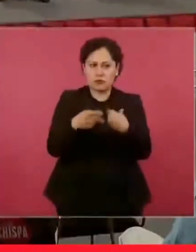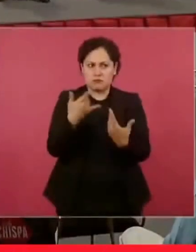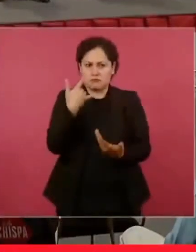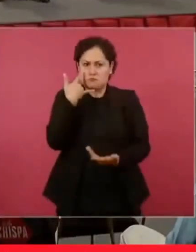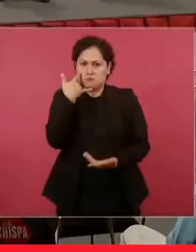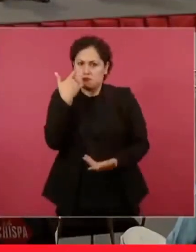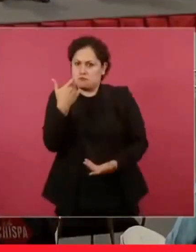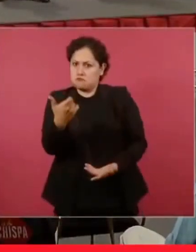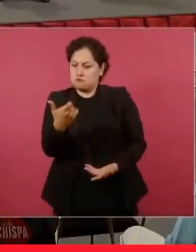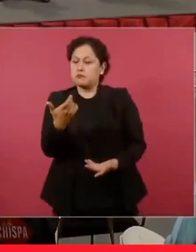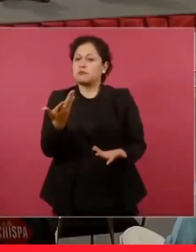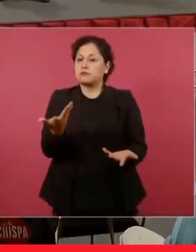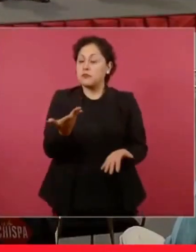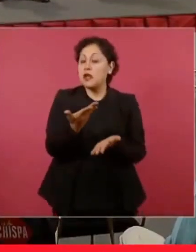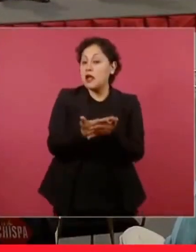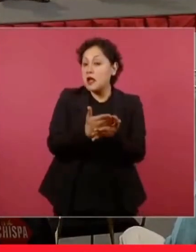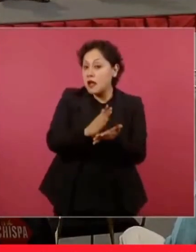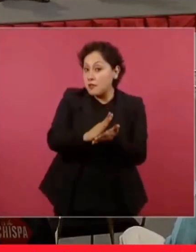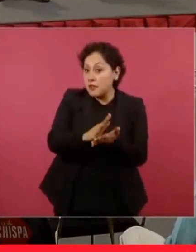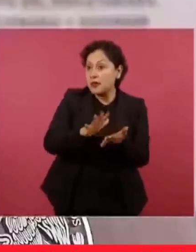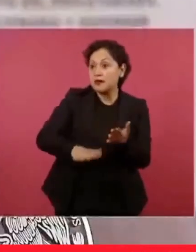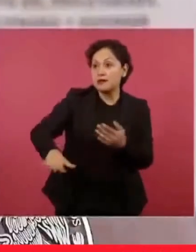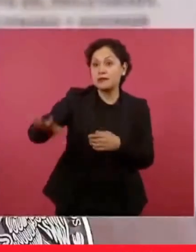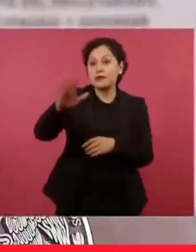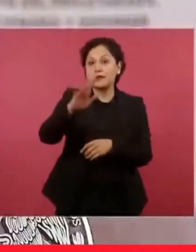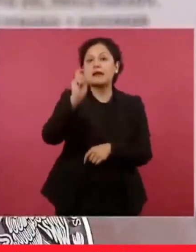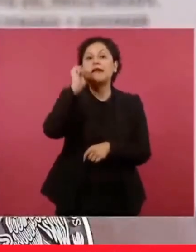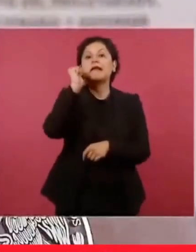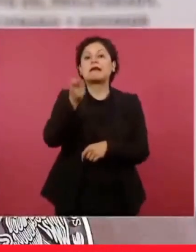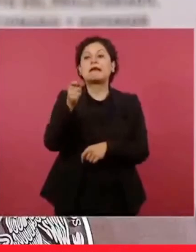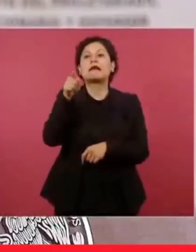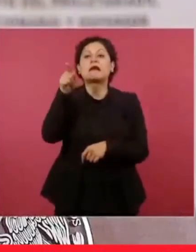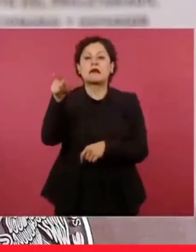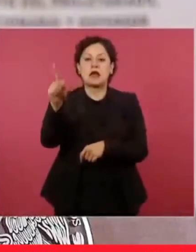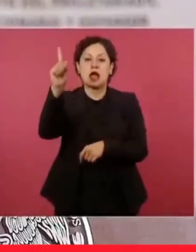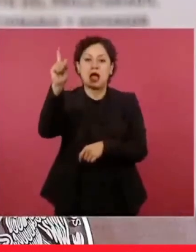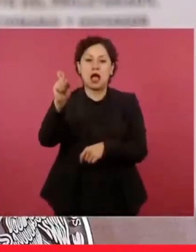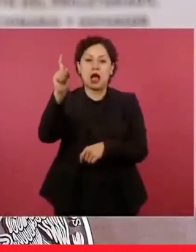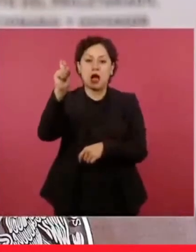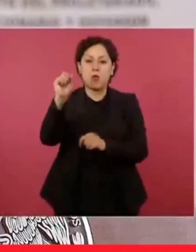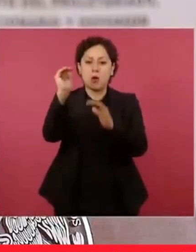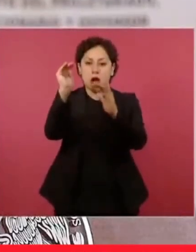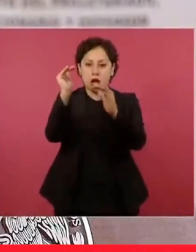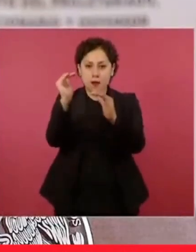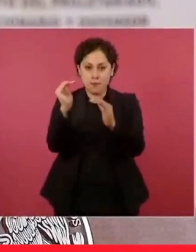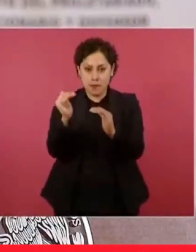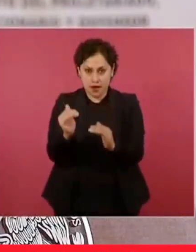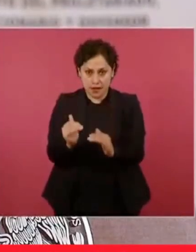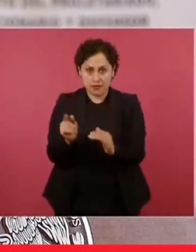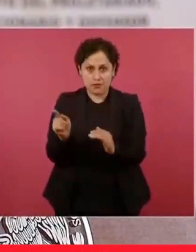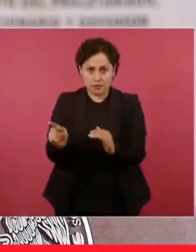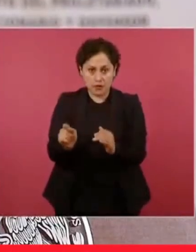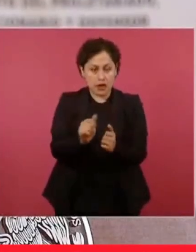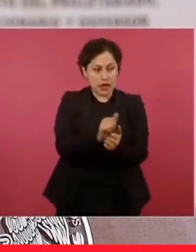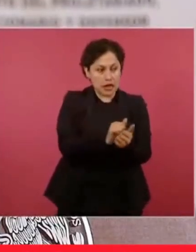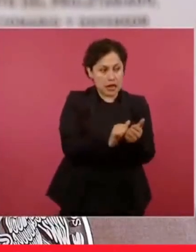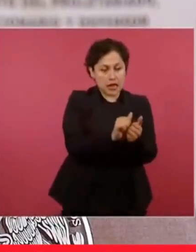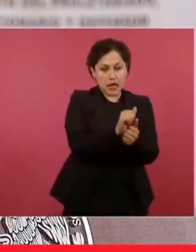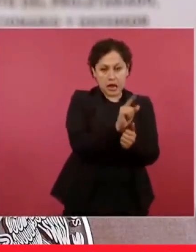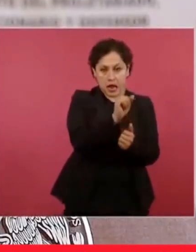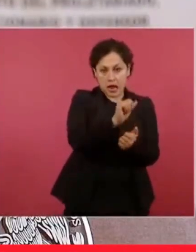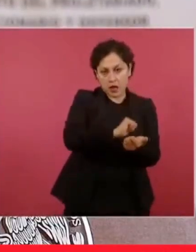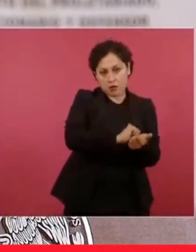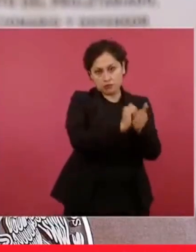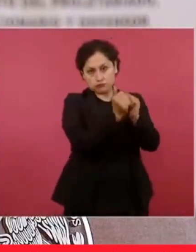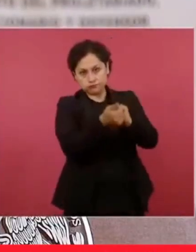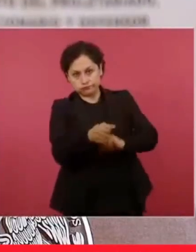que existan sequías y que no tengamos la disponibilidad total de todos nuestros recursos de generación hidráulica, que por cierto son